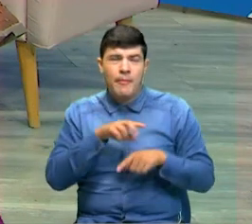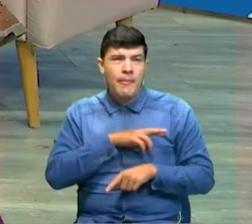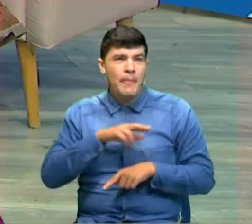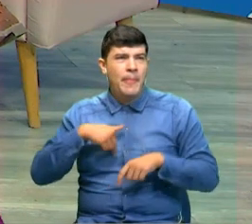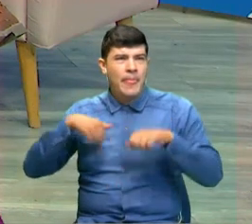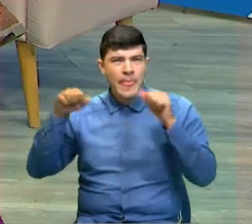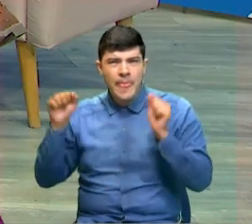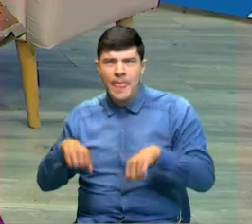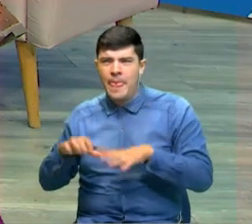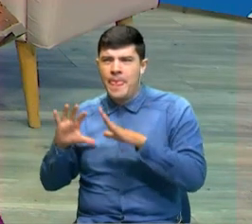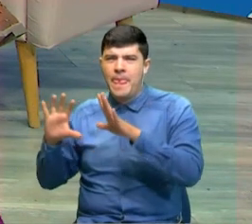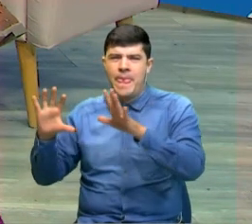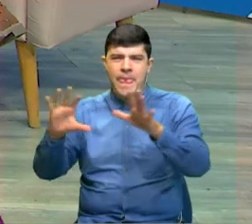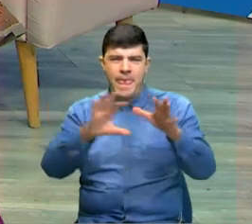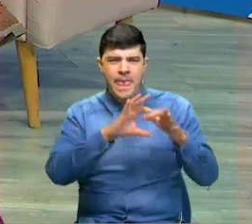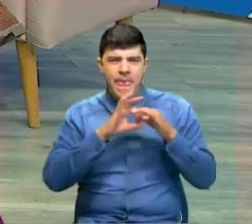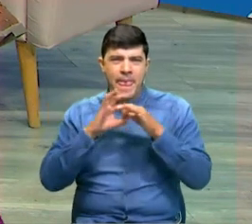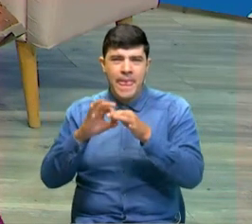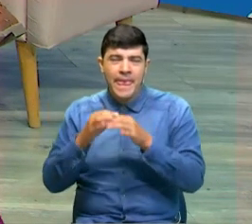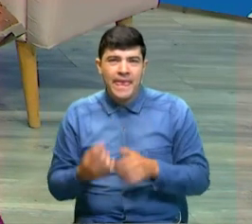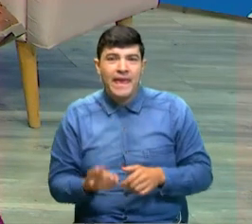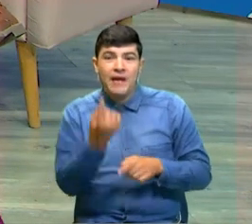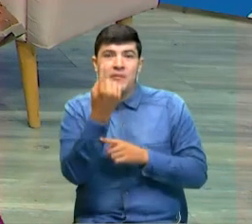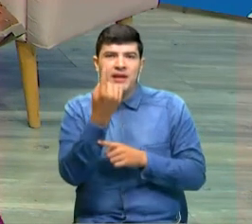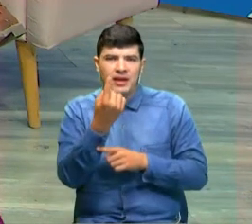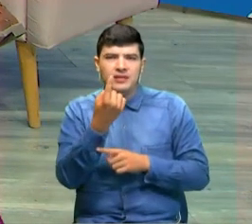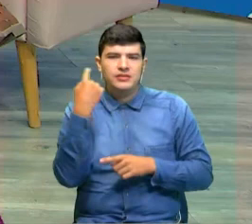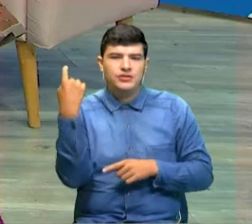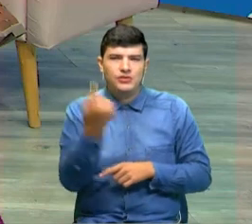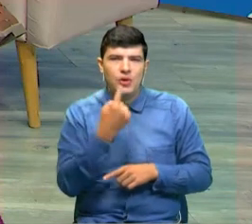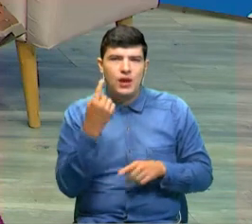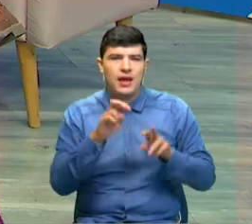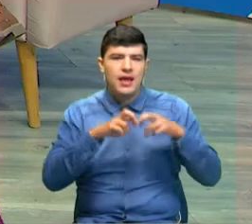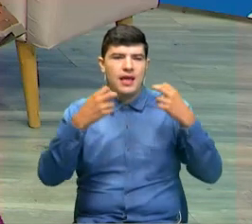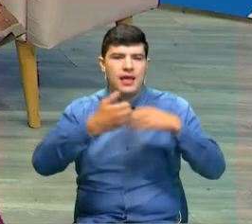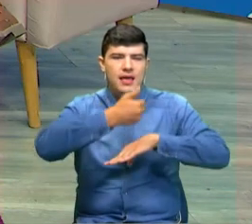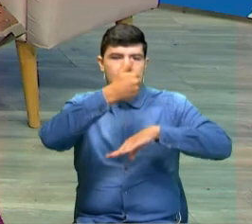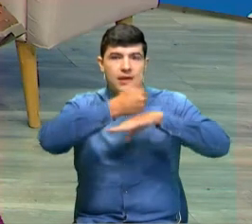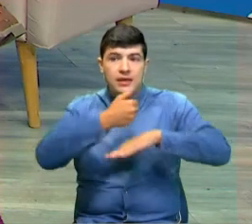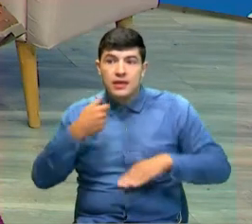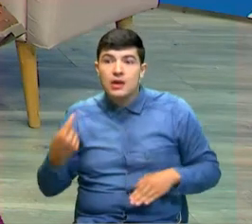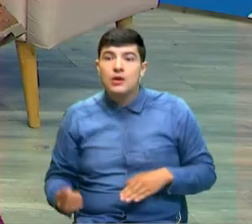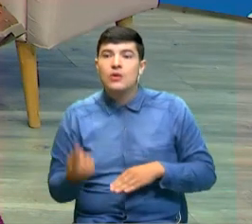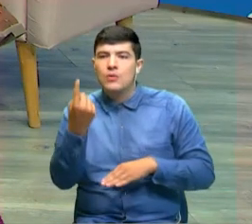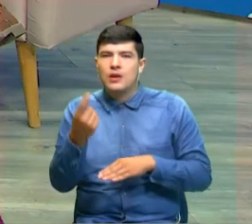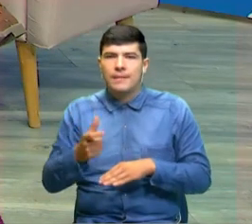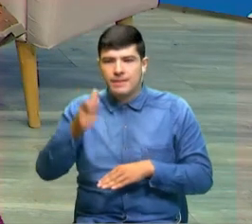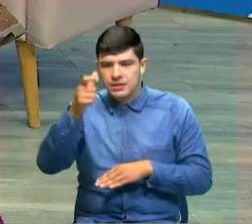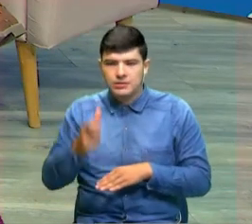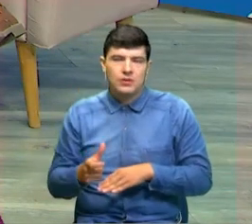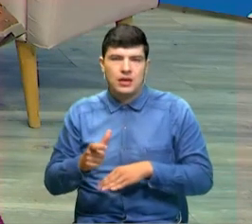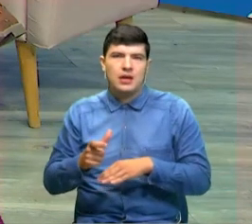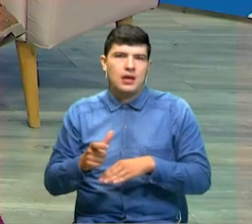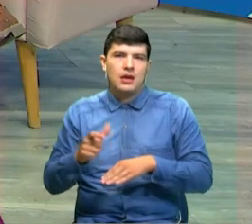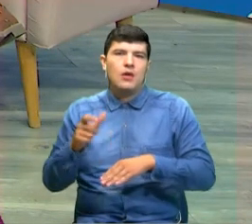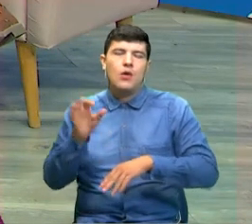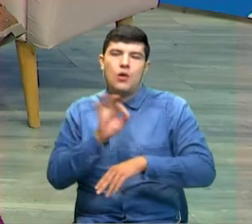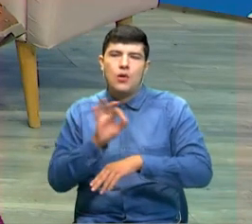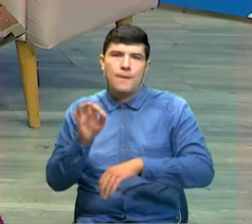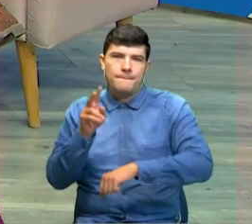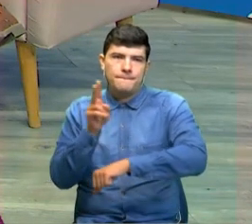podemos conformar una sola asamblea y registrarnos como una sola personería jurídica.